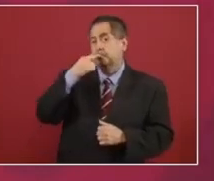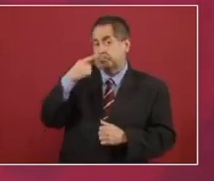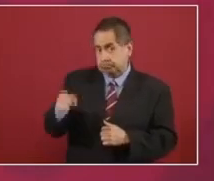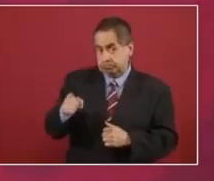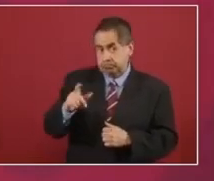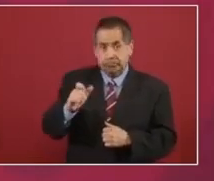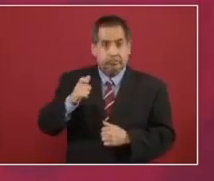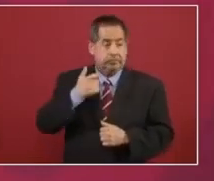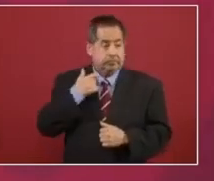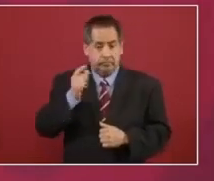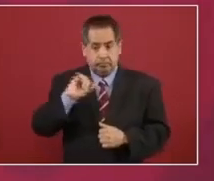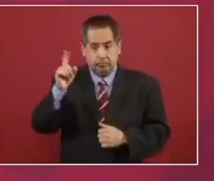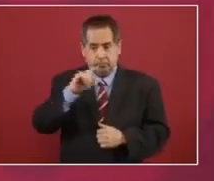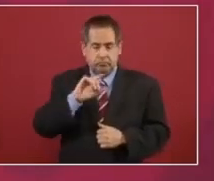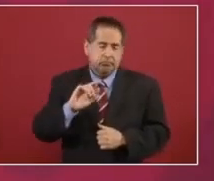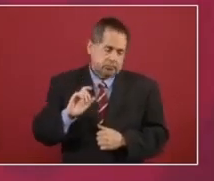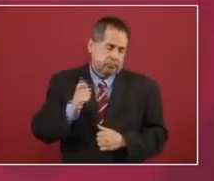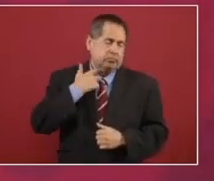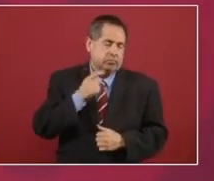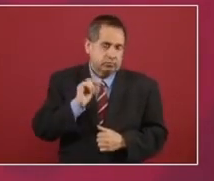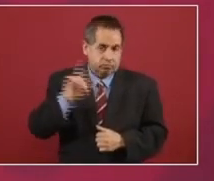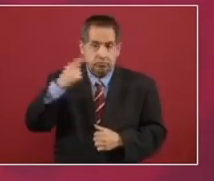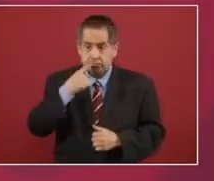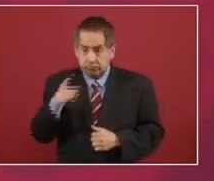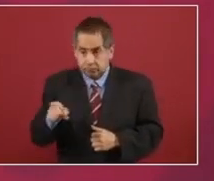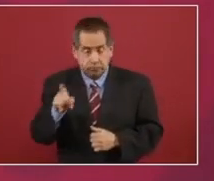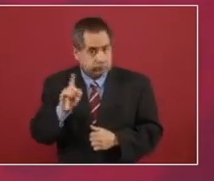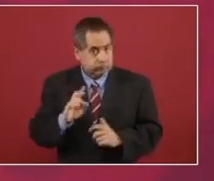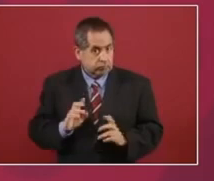este funcionario o exfuncionario,